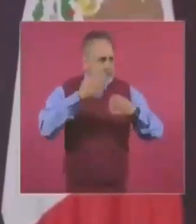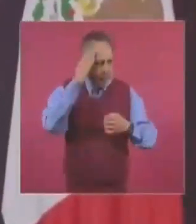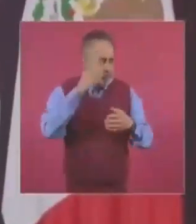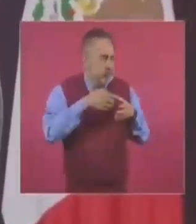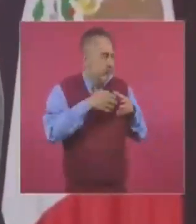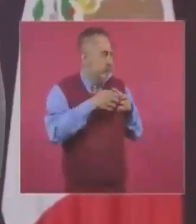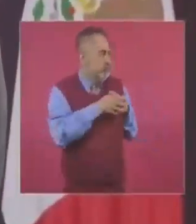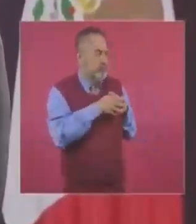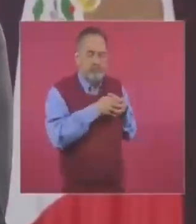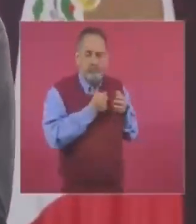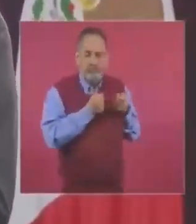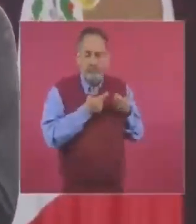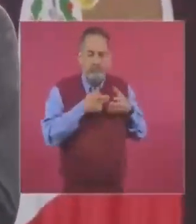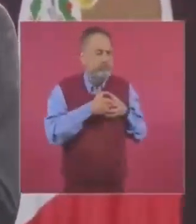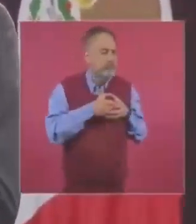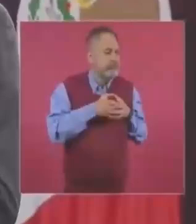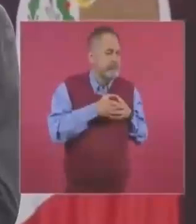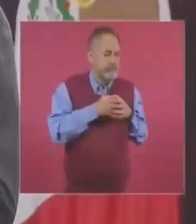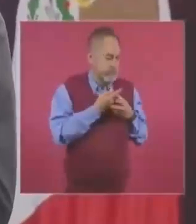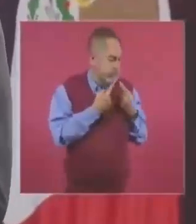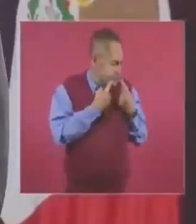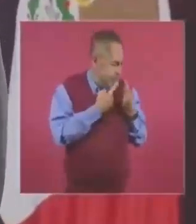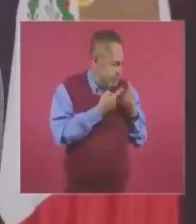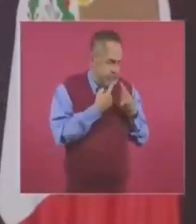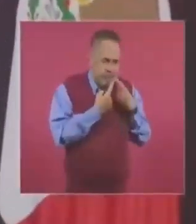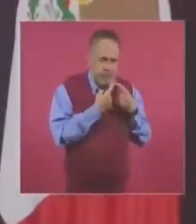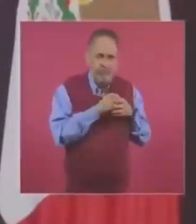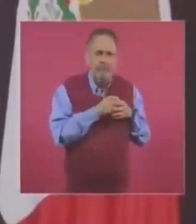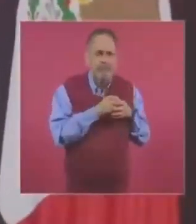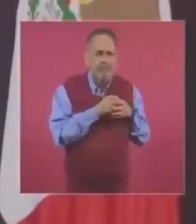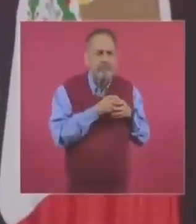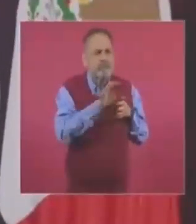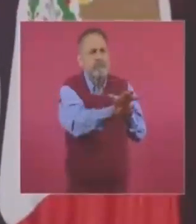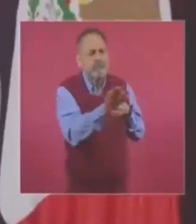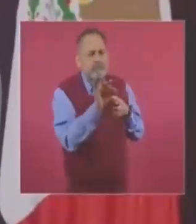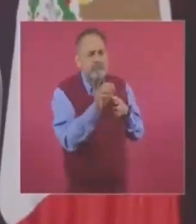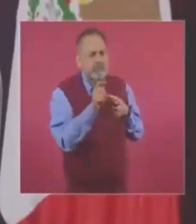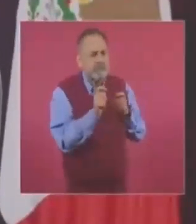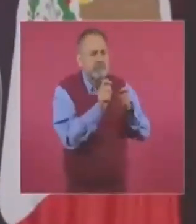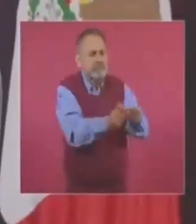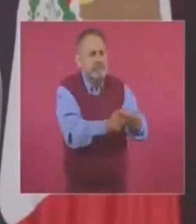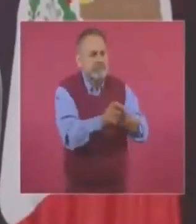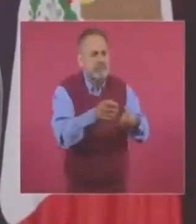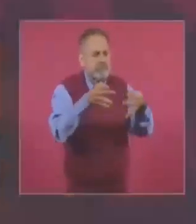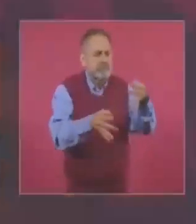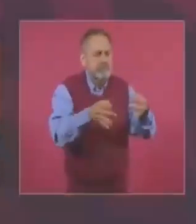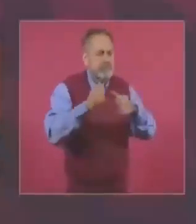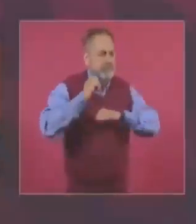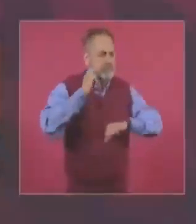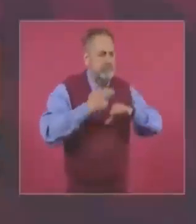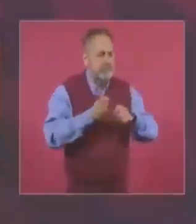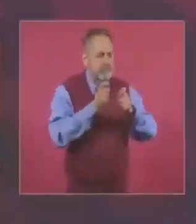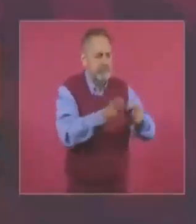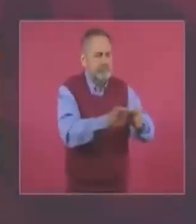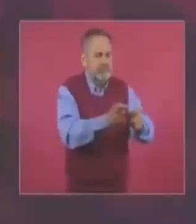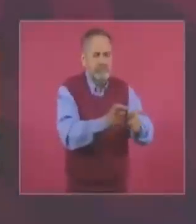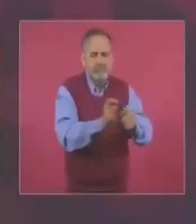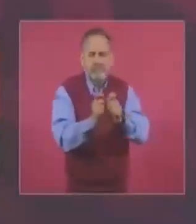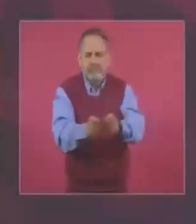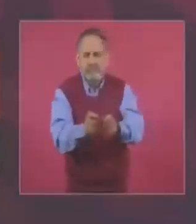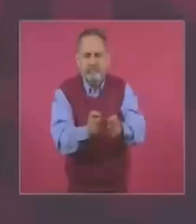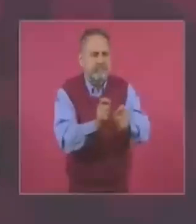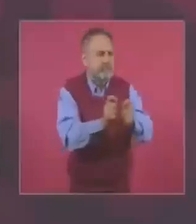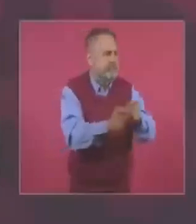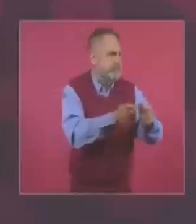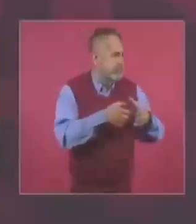solo está en juego el tema, digamos, de lo político, sino también de lo económico. México